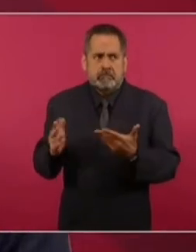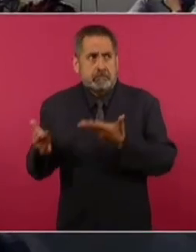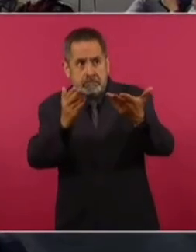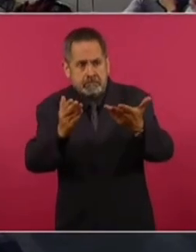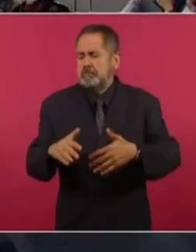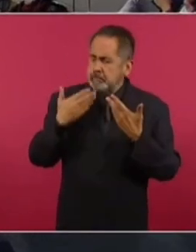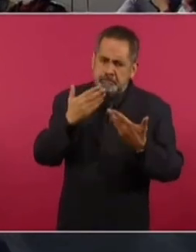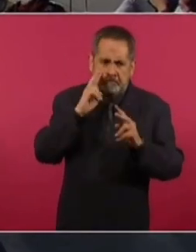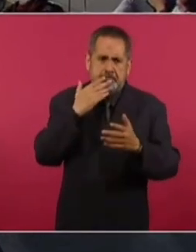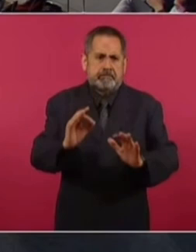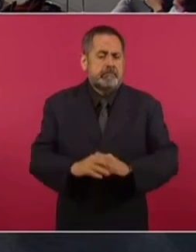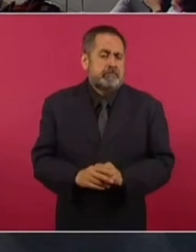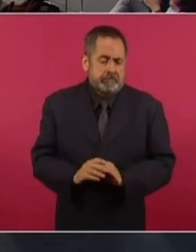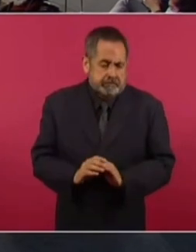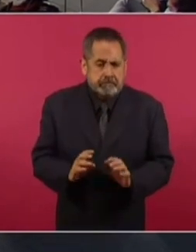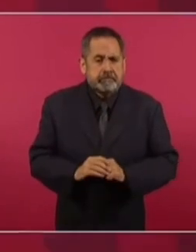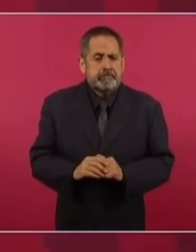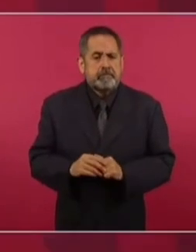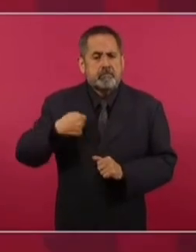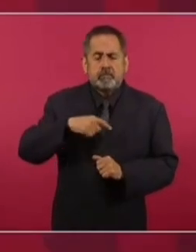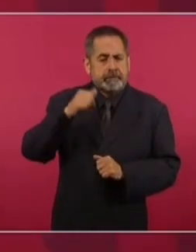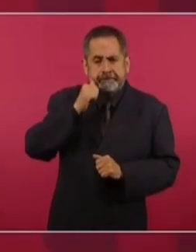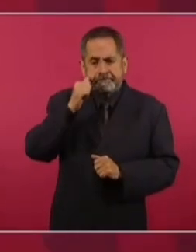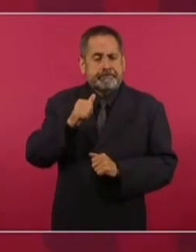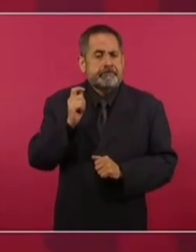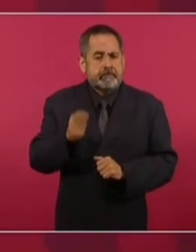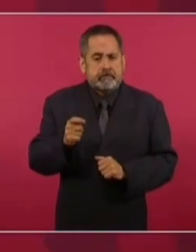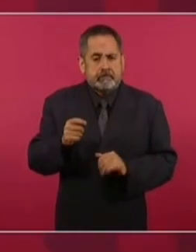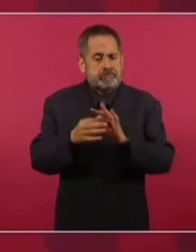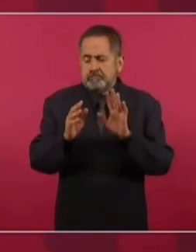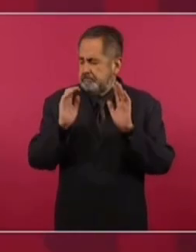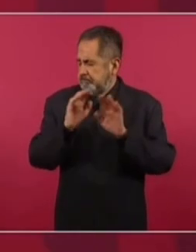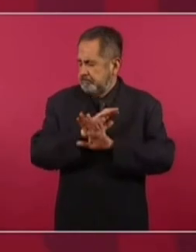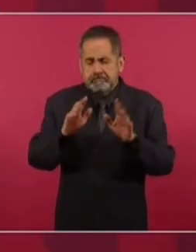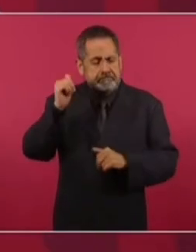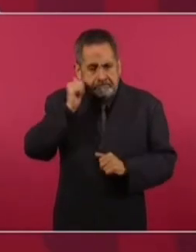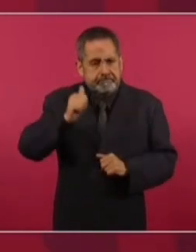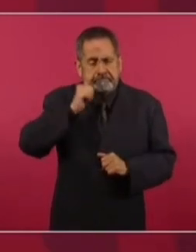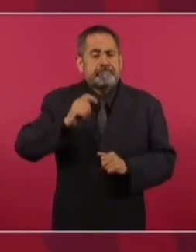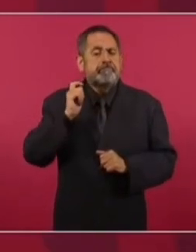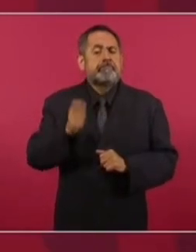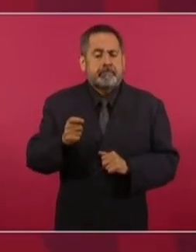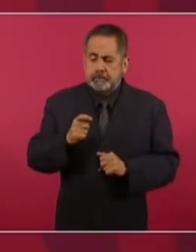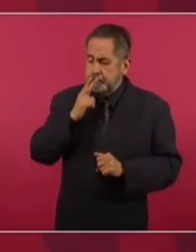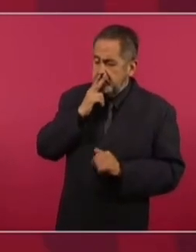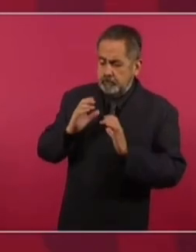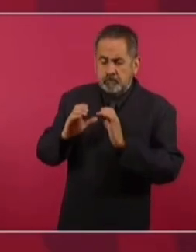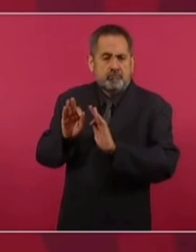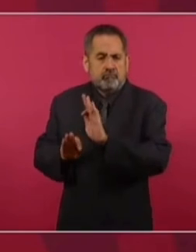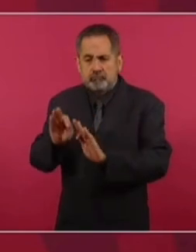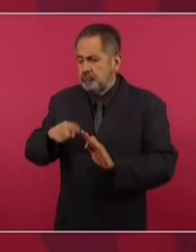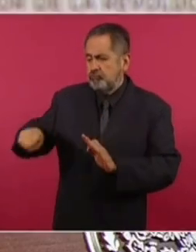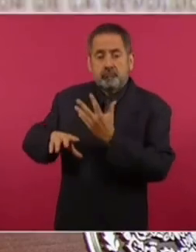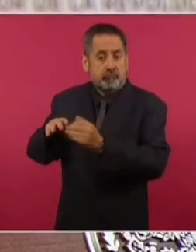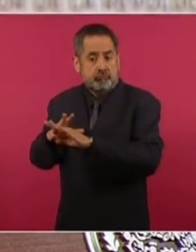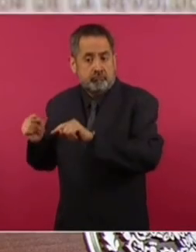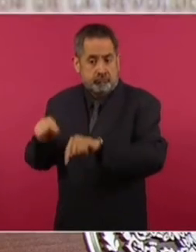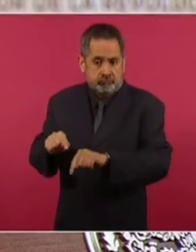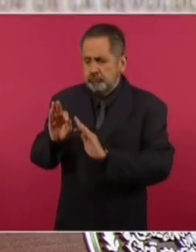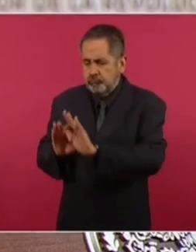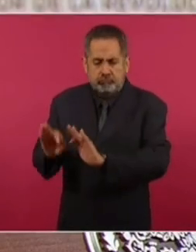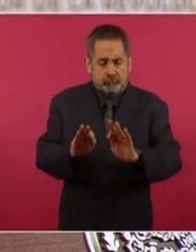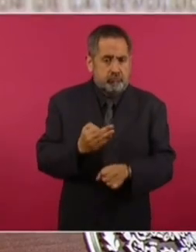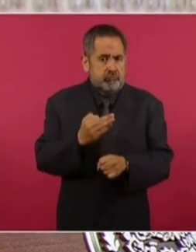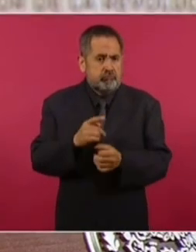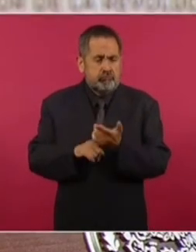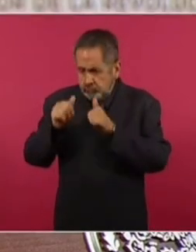bien. Nosotros vamos siempre, bajo cualquier circunstancia, a cuidar, a tratar bien a los migrantes. Lo estamos